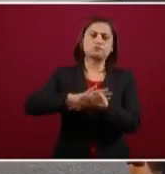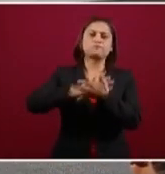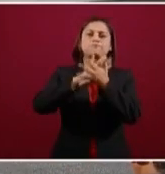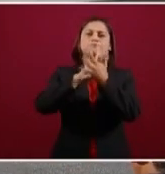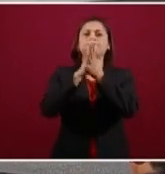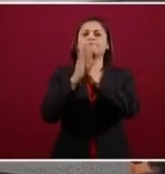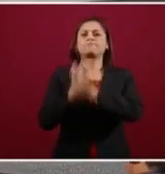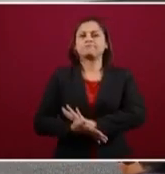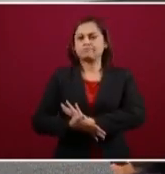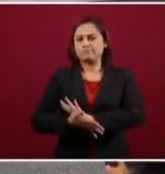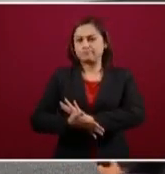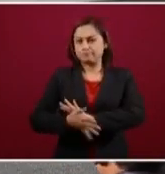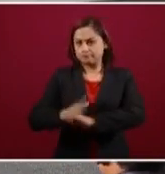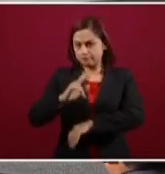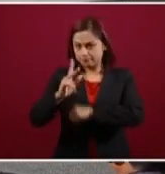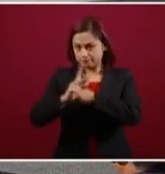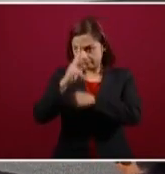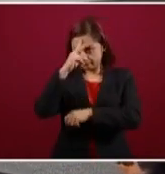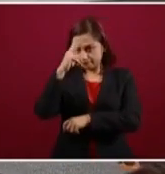siempre